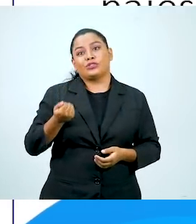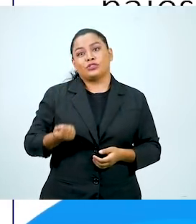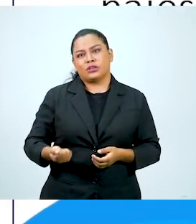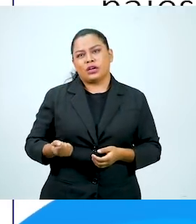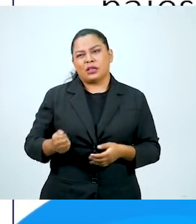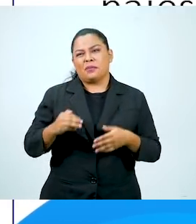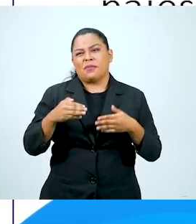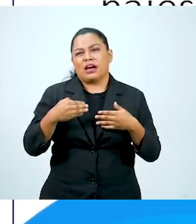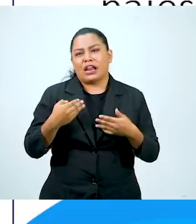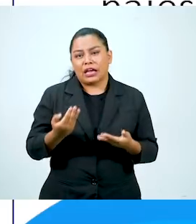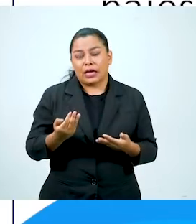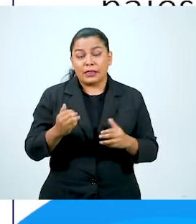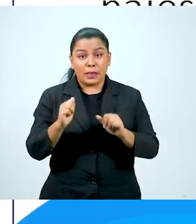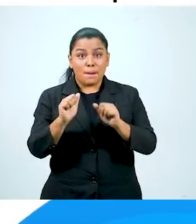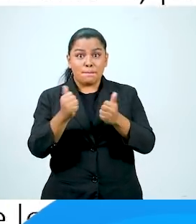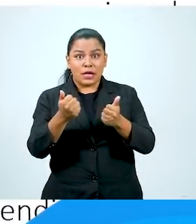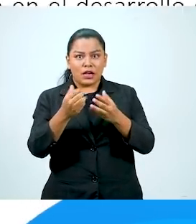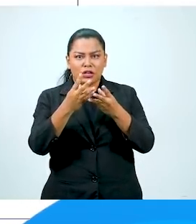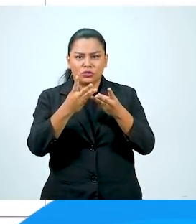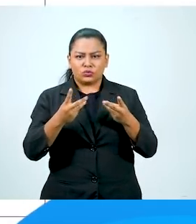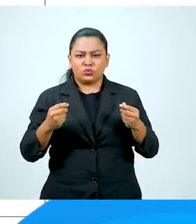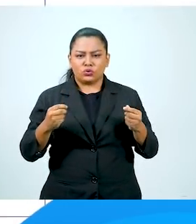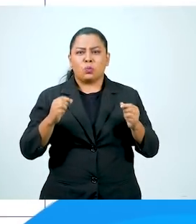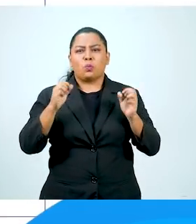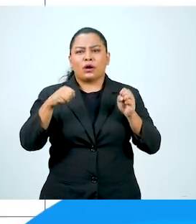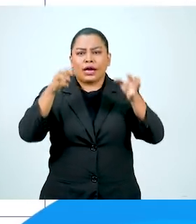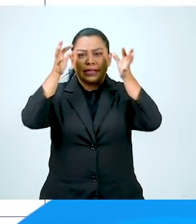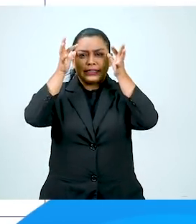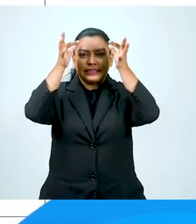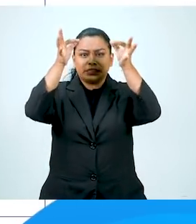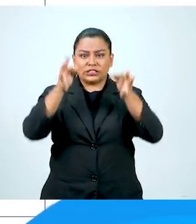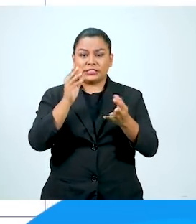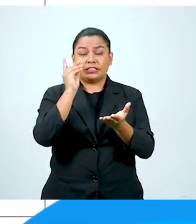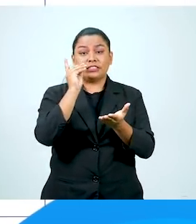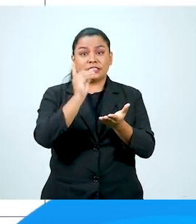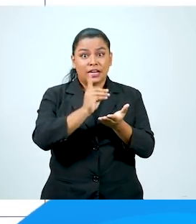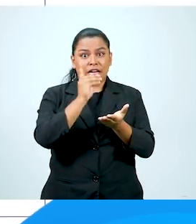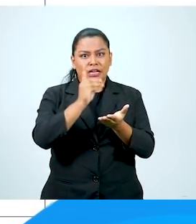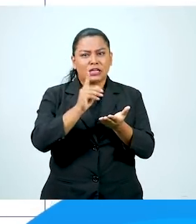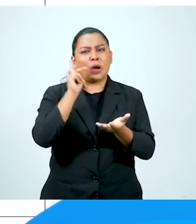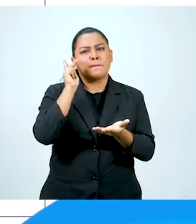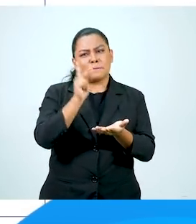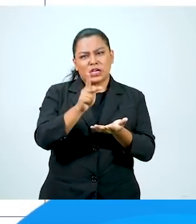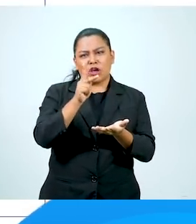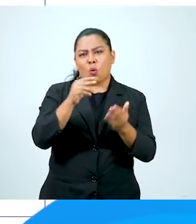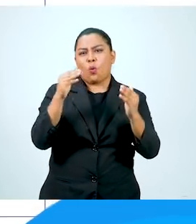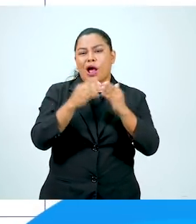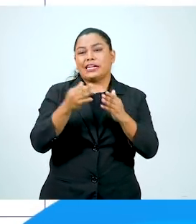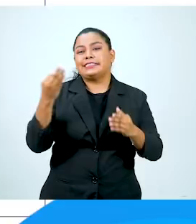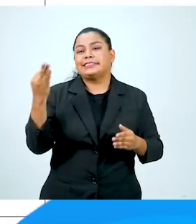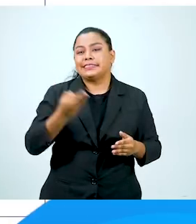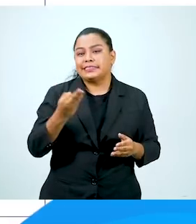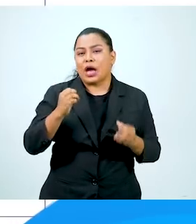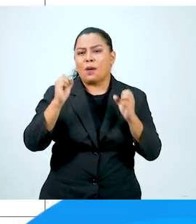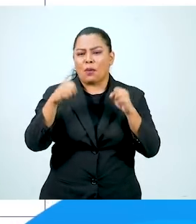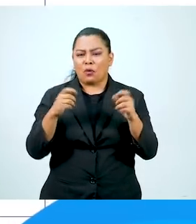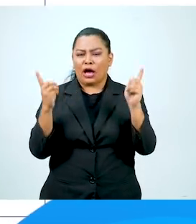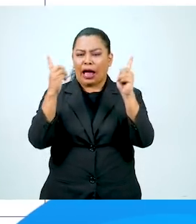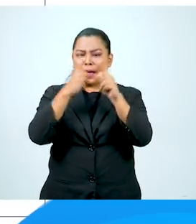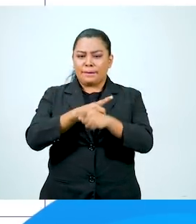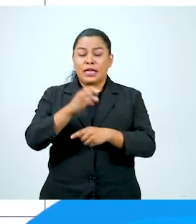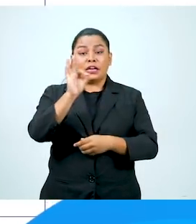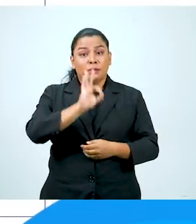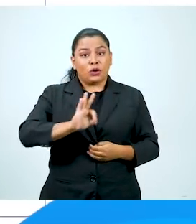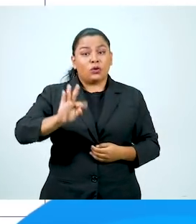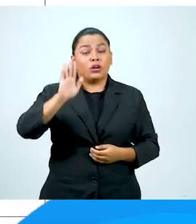para que, a partir de los resultados, se tomen las decisiones didácticas y pedagógicas necesarias para la